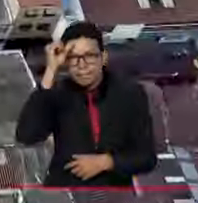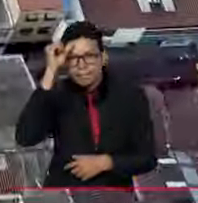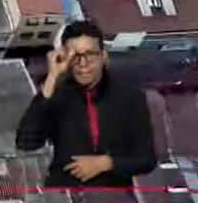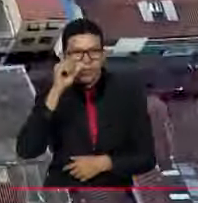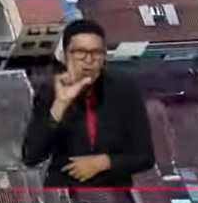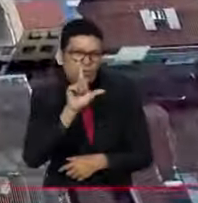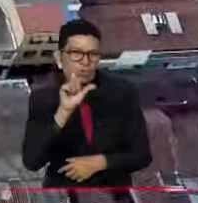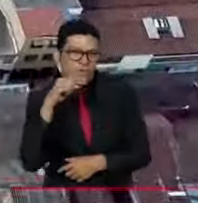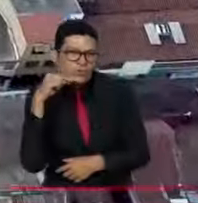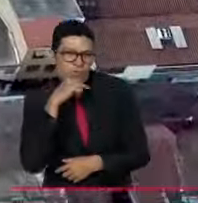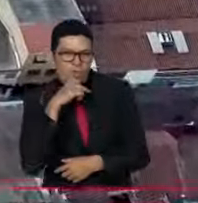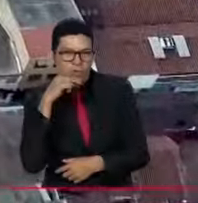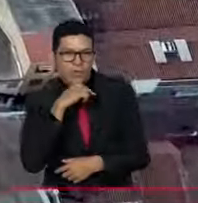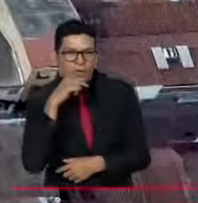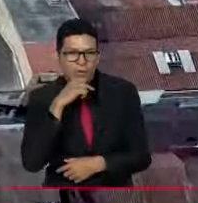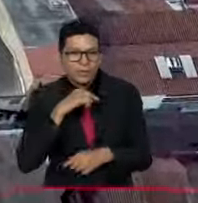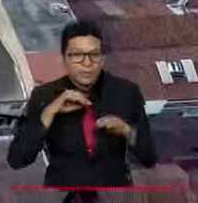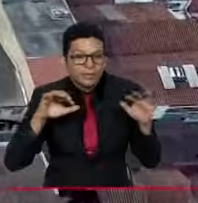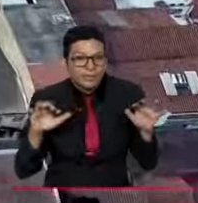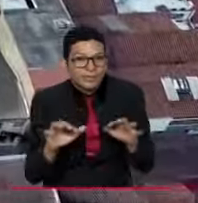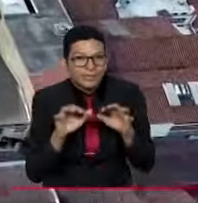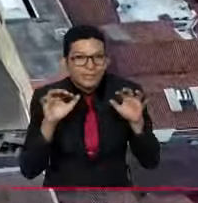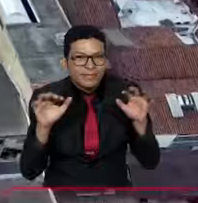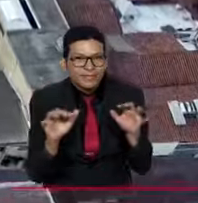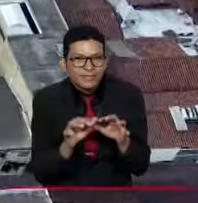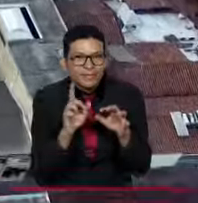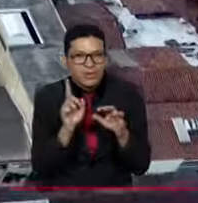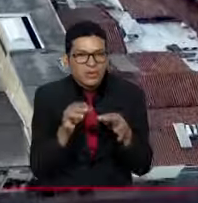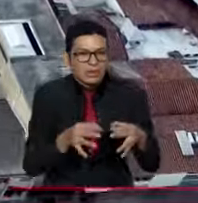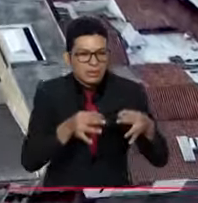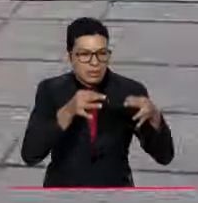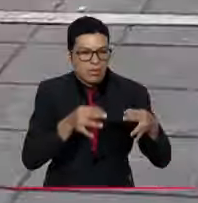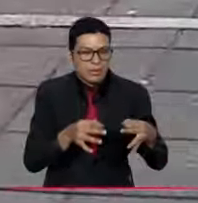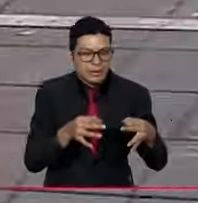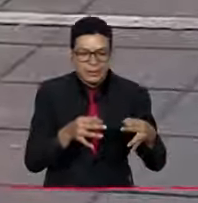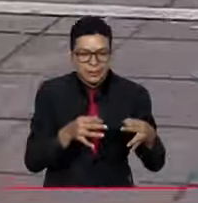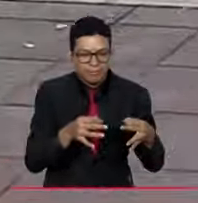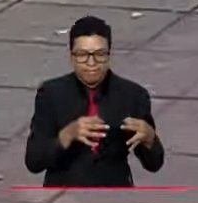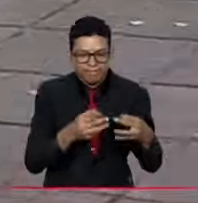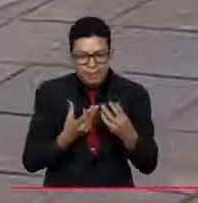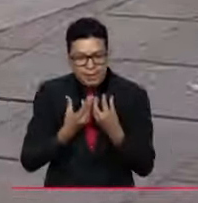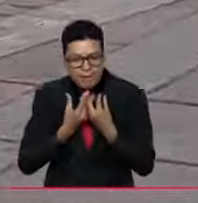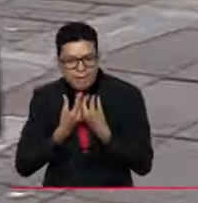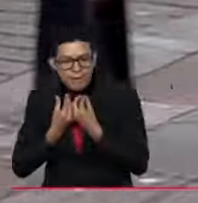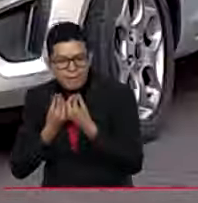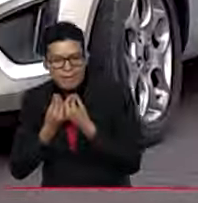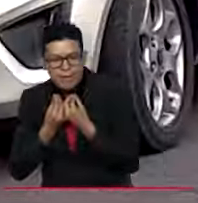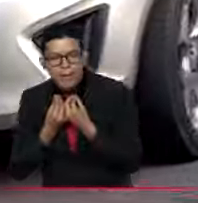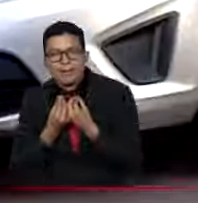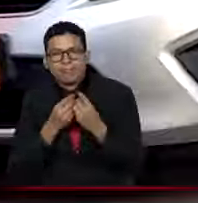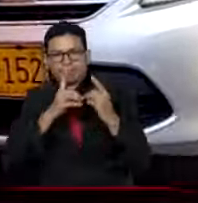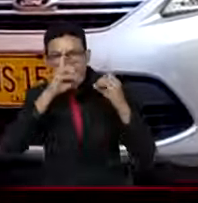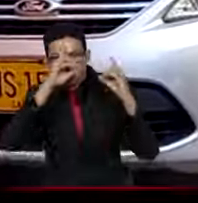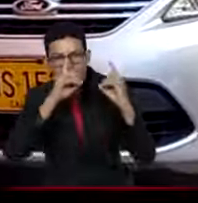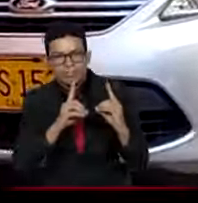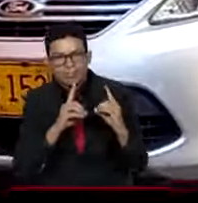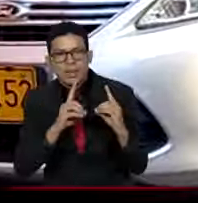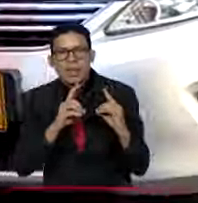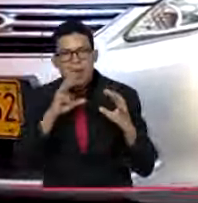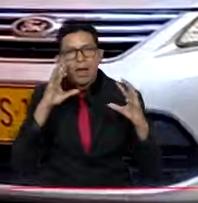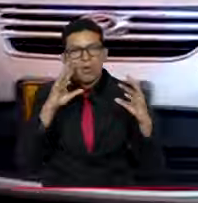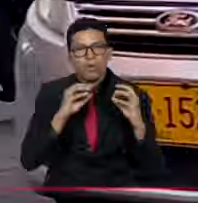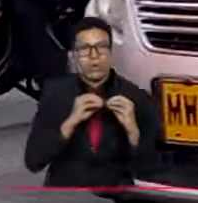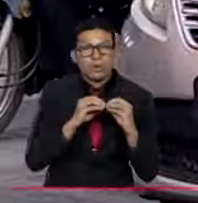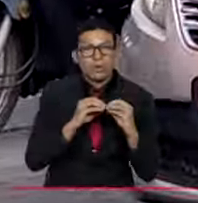pronto vienen desarrollando en tema de inseguridad, pues se tomó la medida en que se hace restricción del parrillero